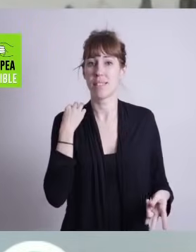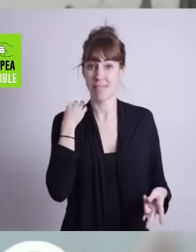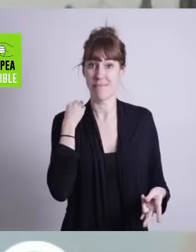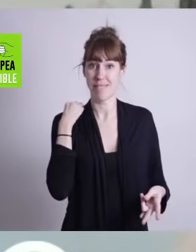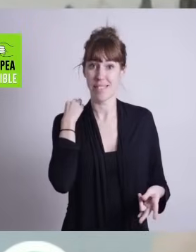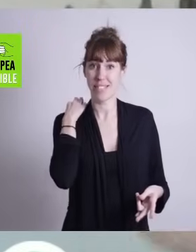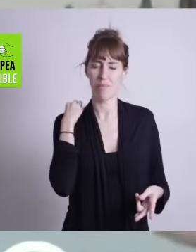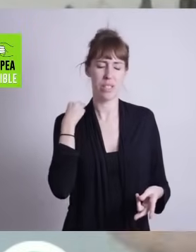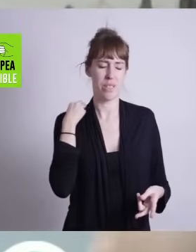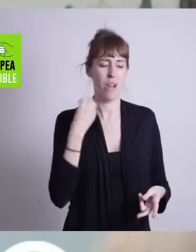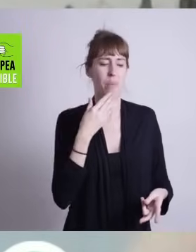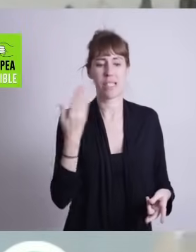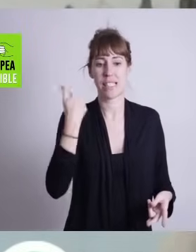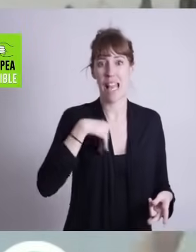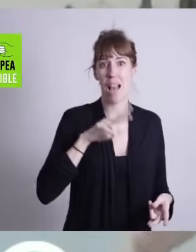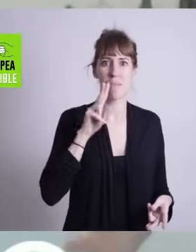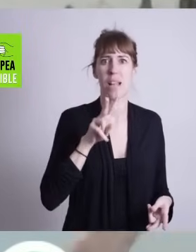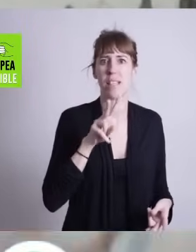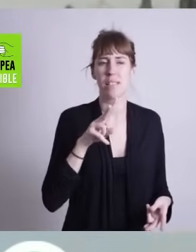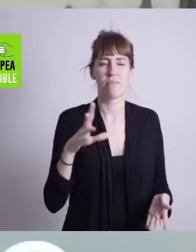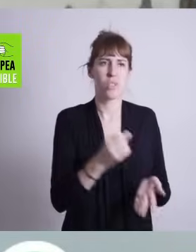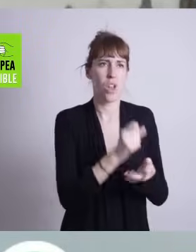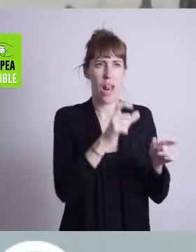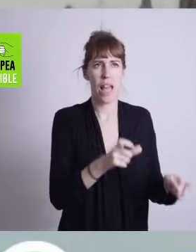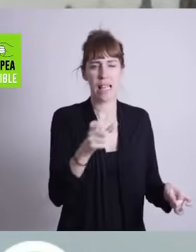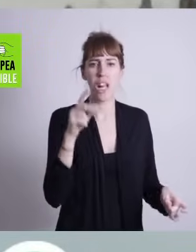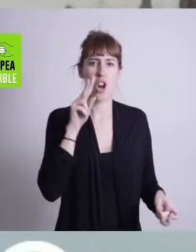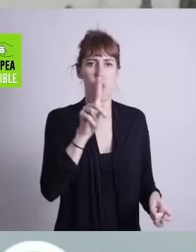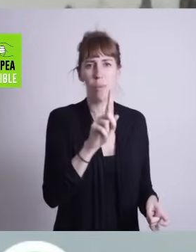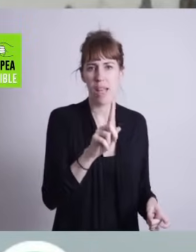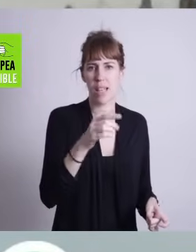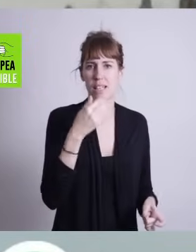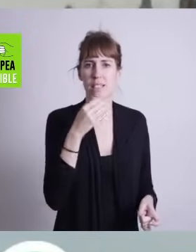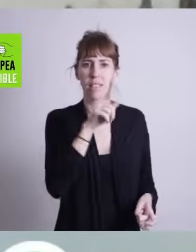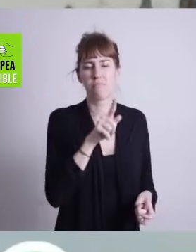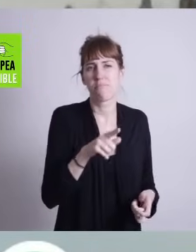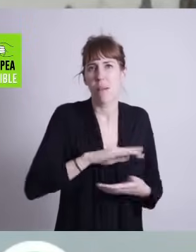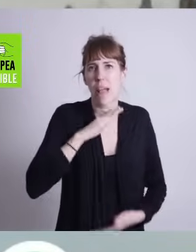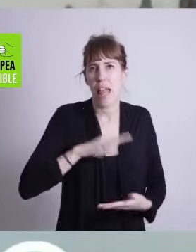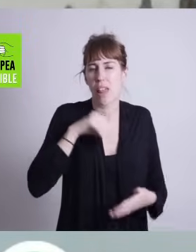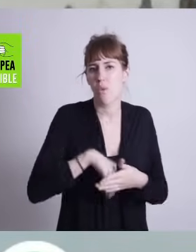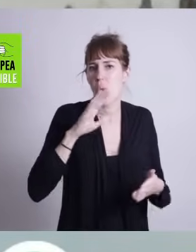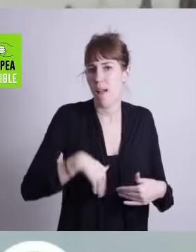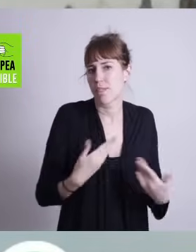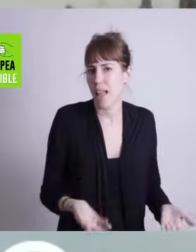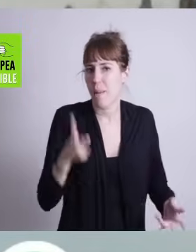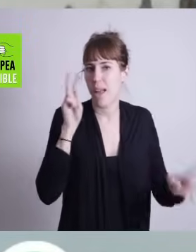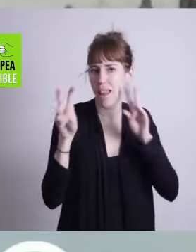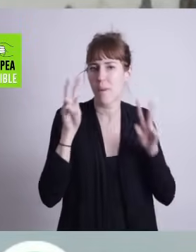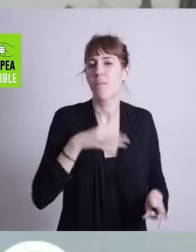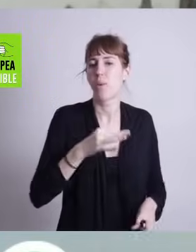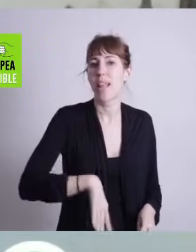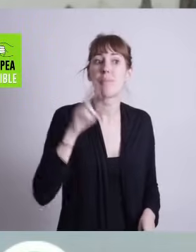todo el mundo ve, solamente aquellos que tengan esa predisposición si no o no, lo que se hace es que sí se puede percibir, pero no